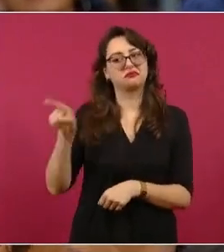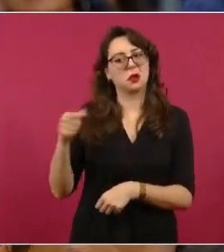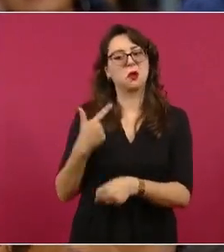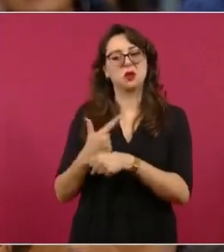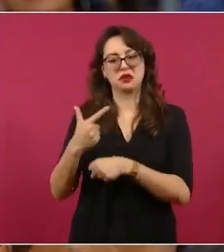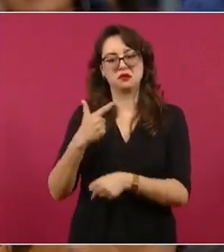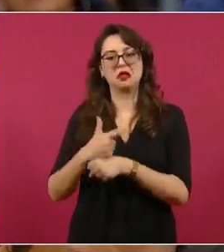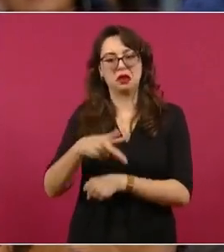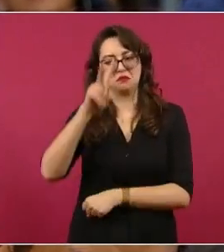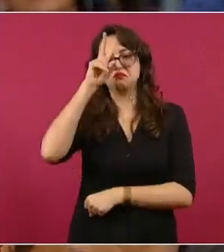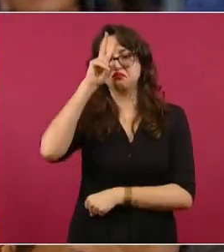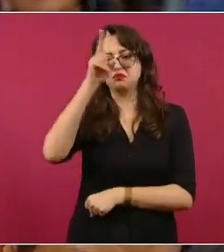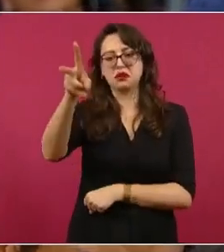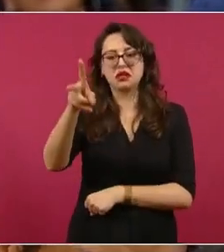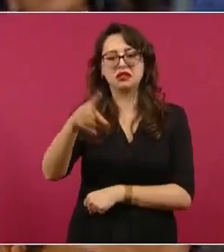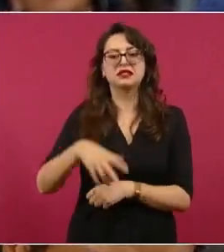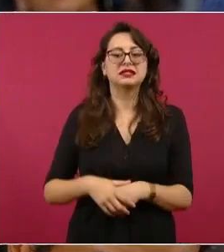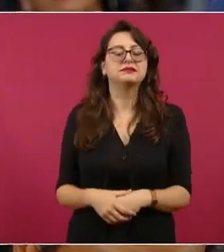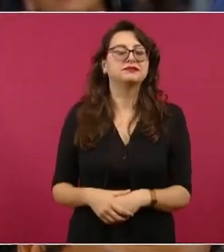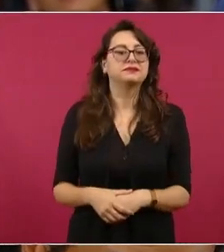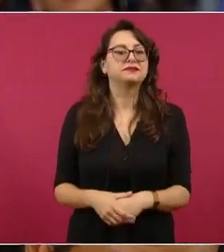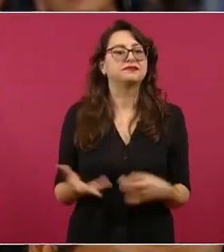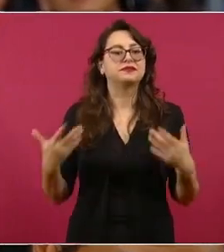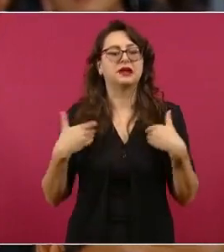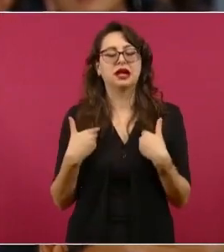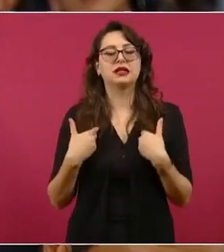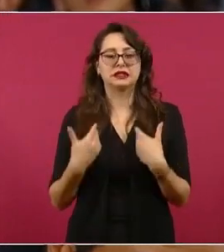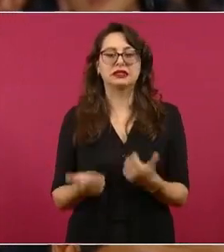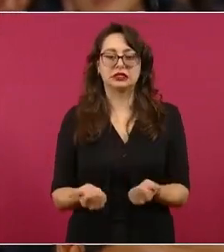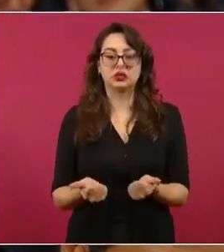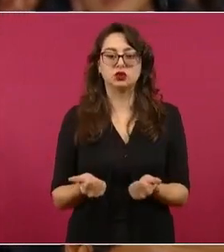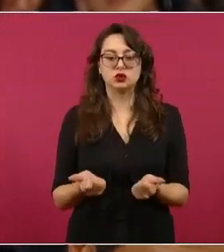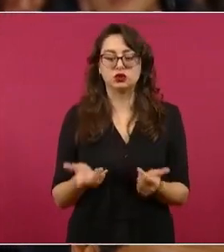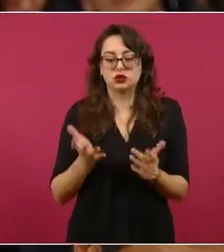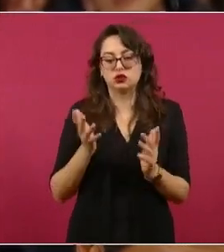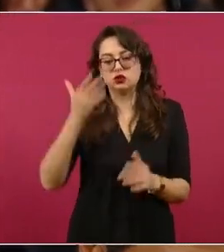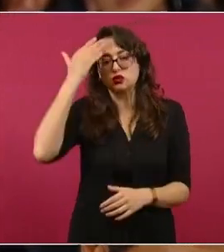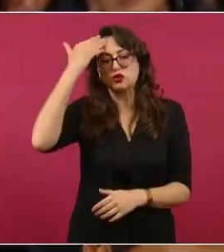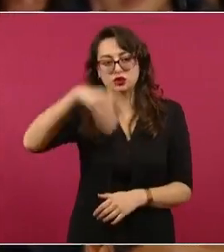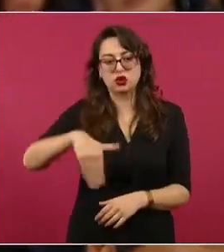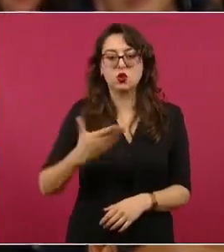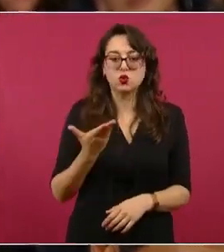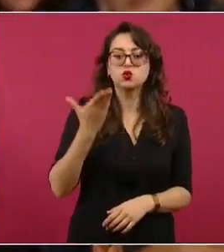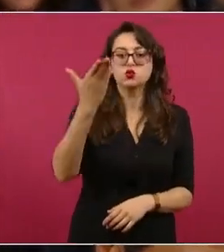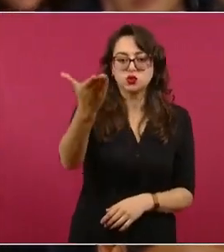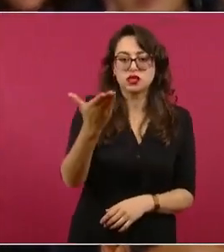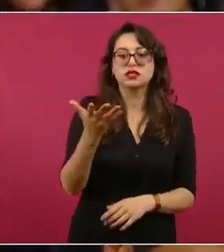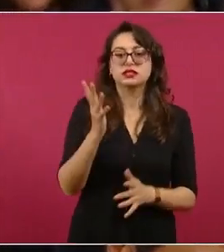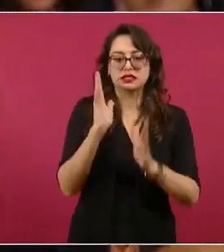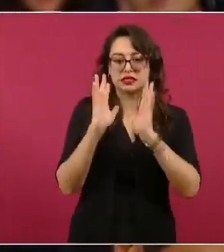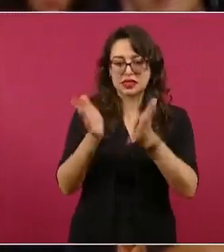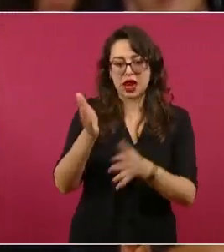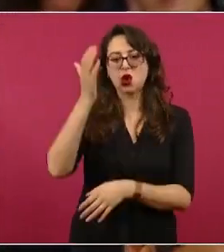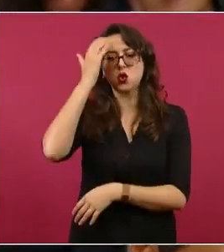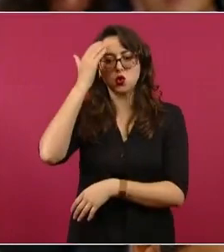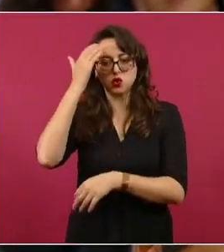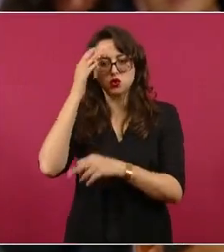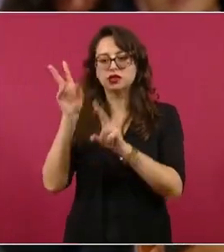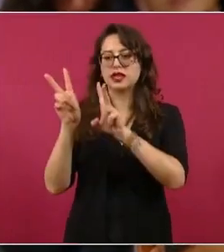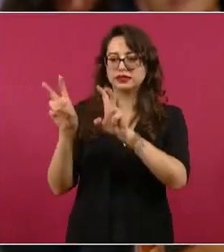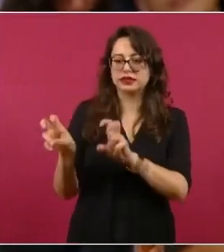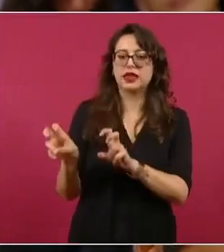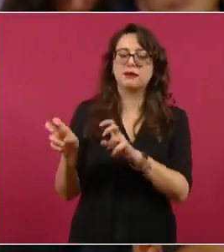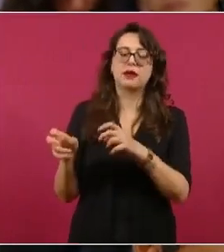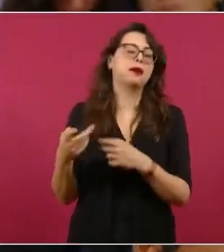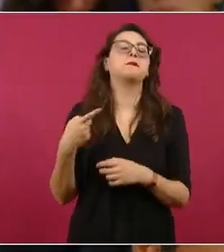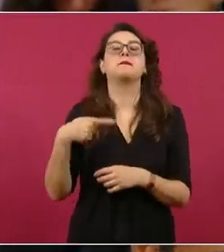perfectamente que es un tema que ya se tiene aquí en el gobierno, pues usted parece que ya tiene conocimiento bien